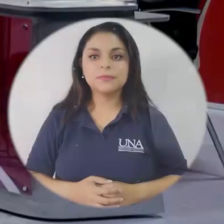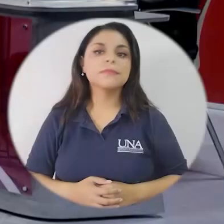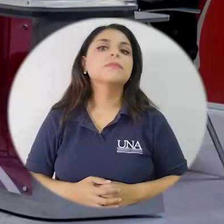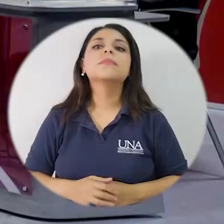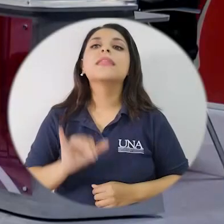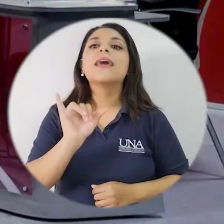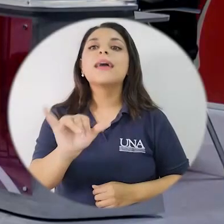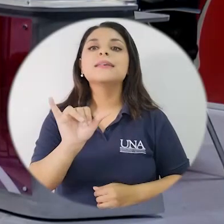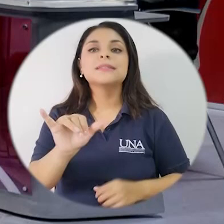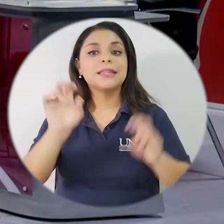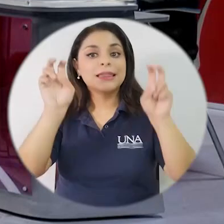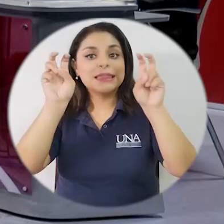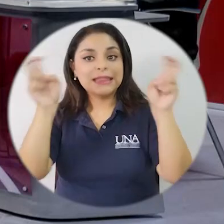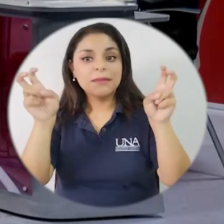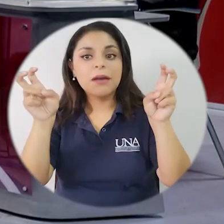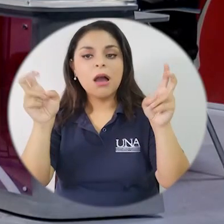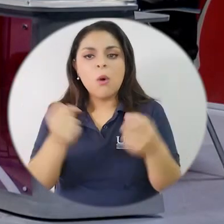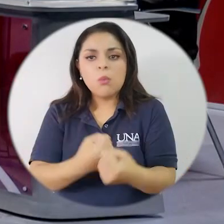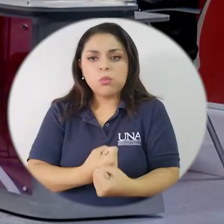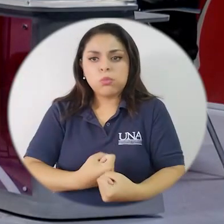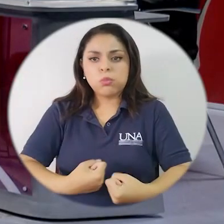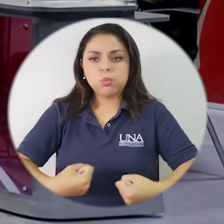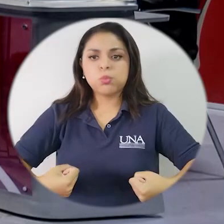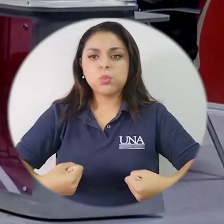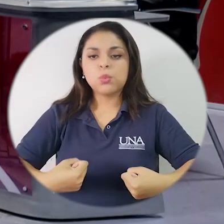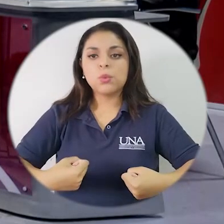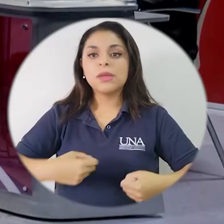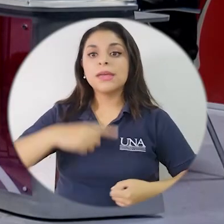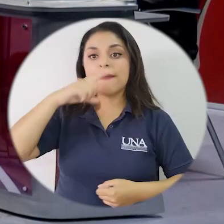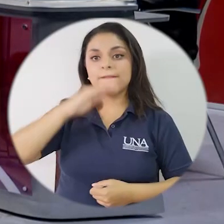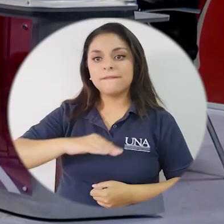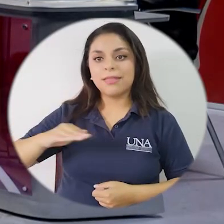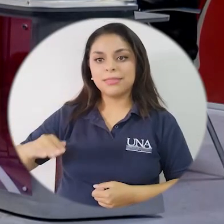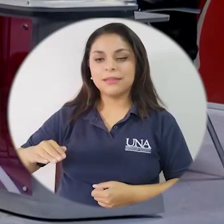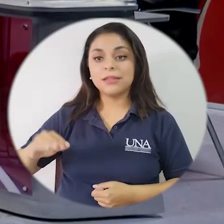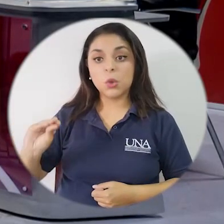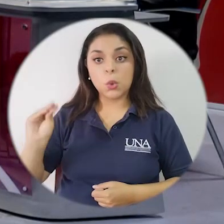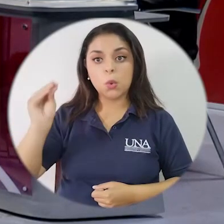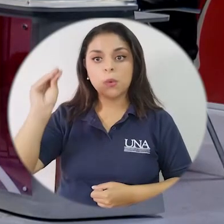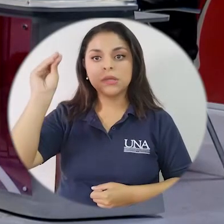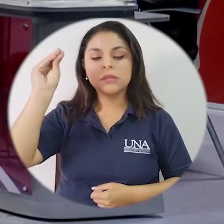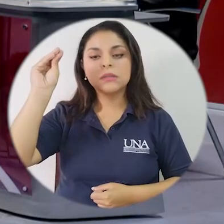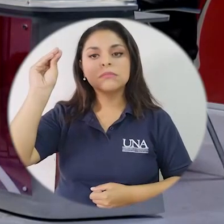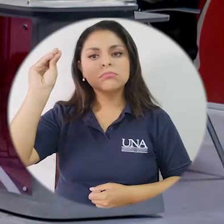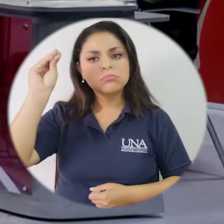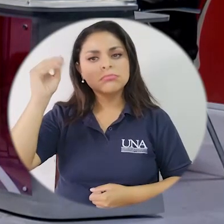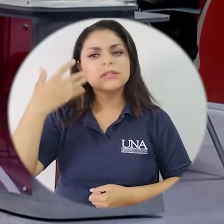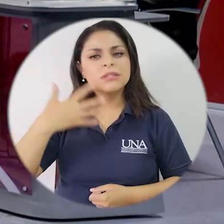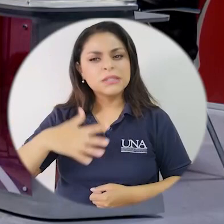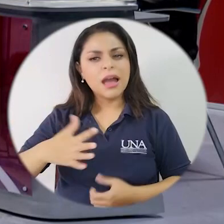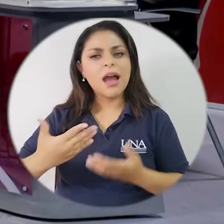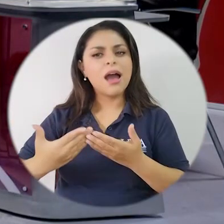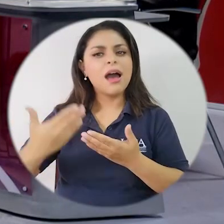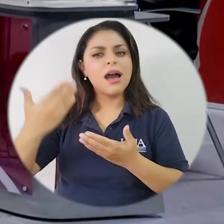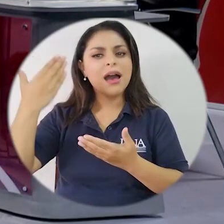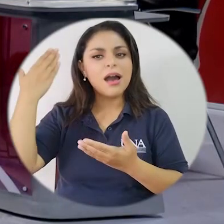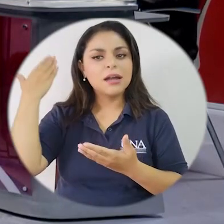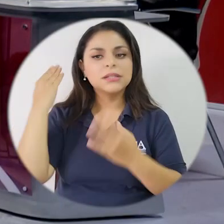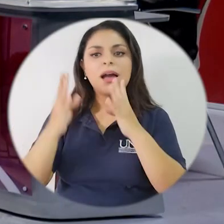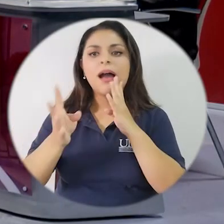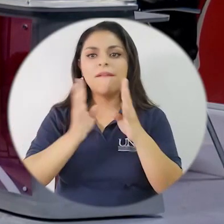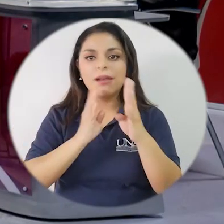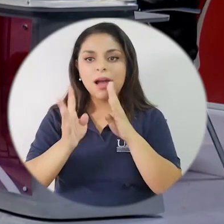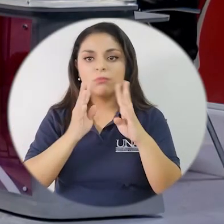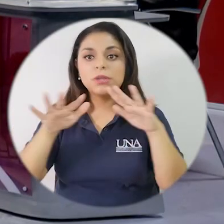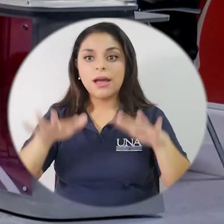Este tema de la obesidad infantil y en adolescentes, ya lo veníamos conversando como país desde hace varios años,